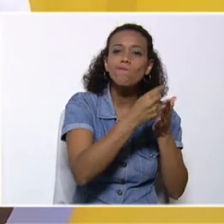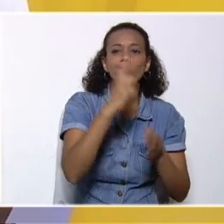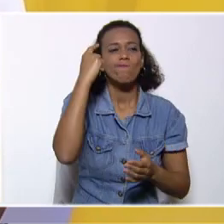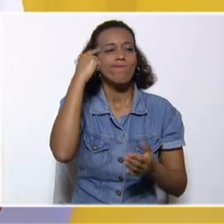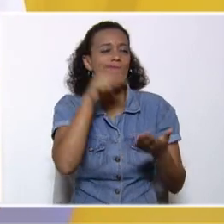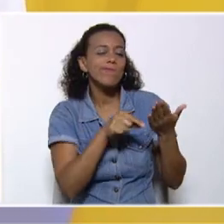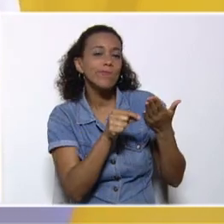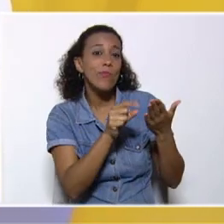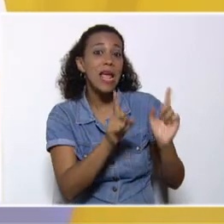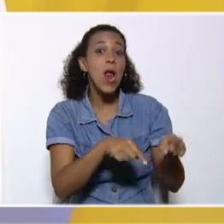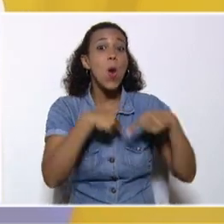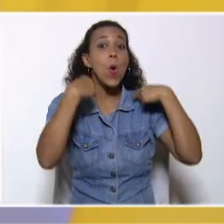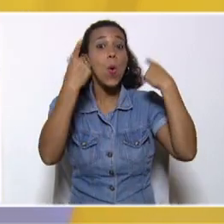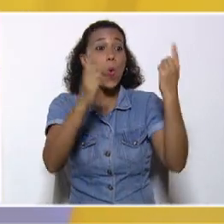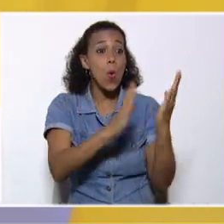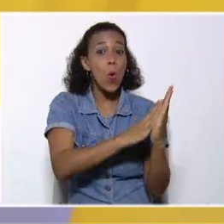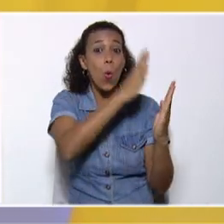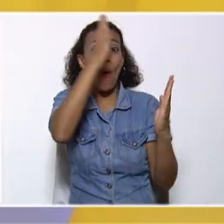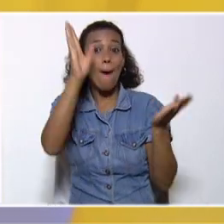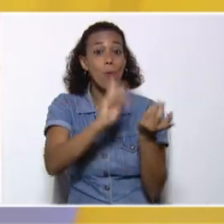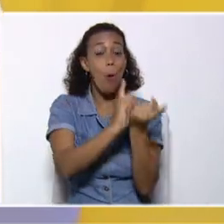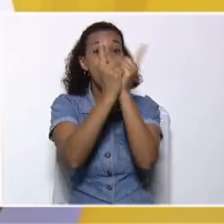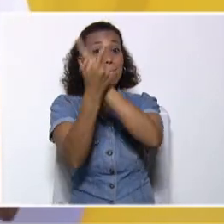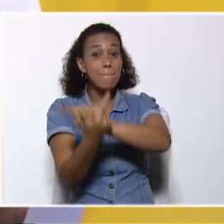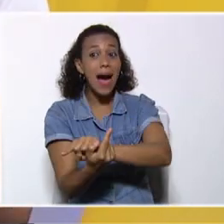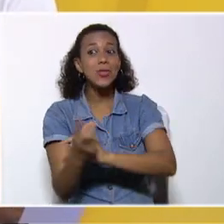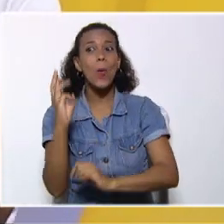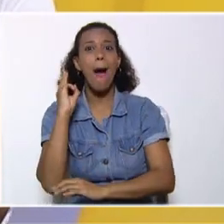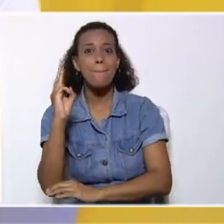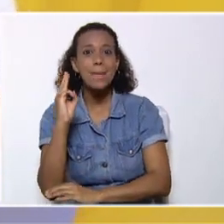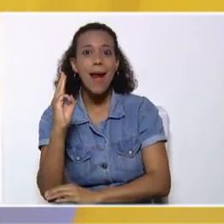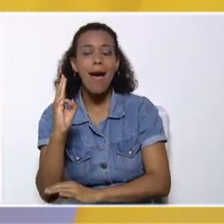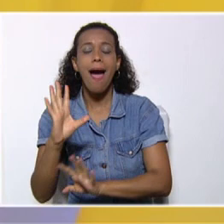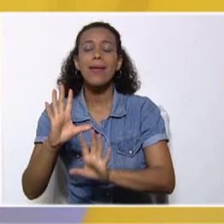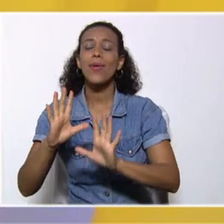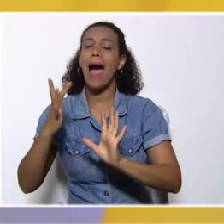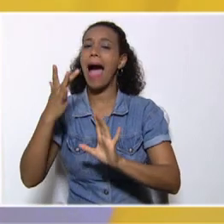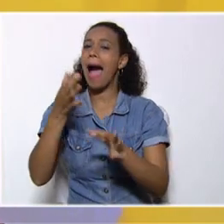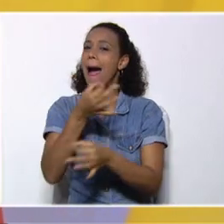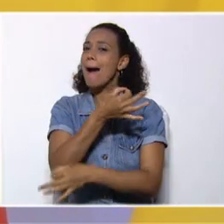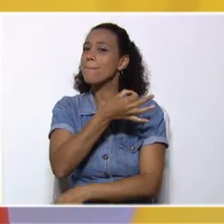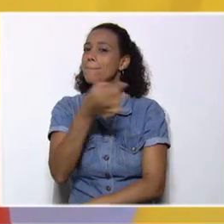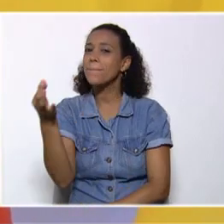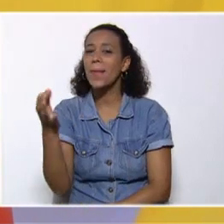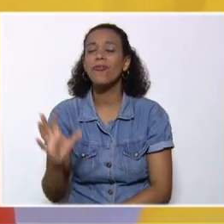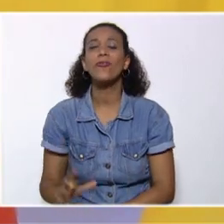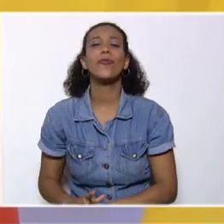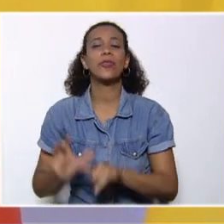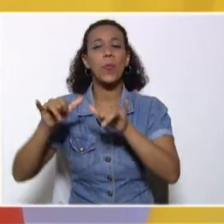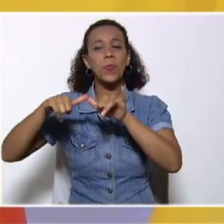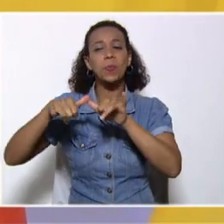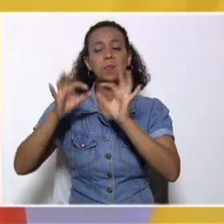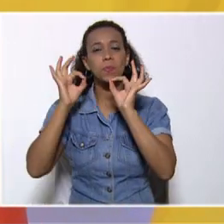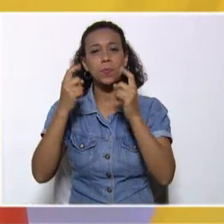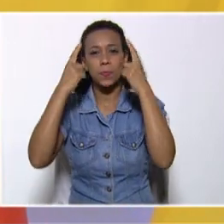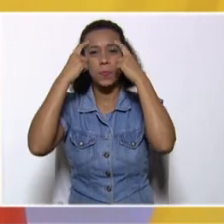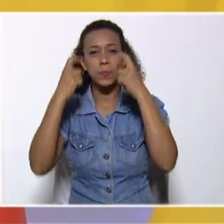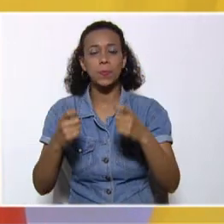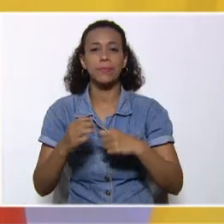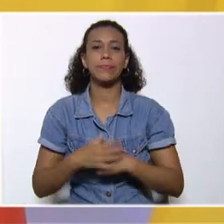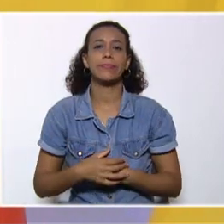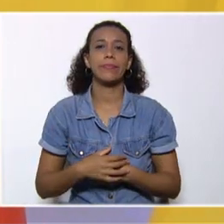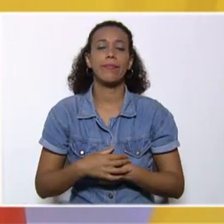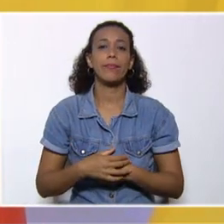digo, voy a realizar un borrador antes del dibujo final. Es así con el croquis y con el plano, Miriam. También